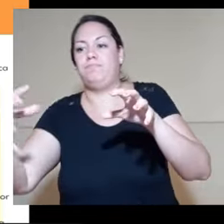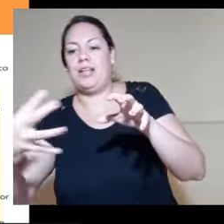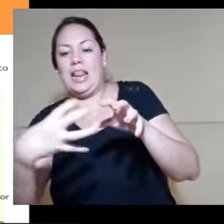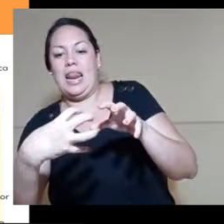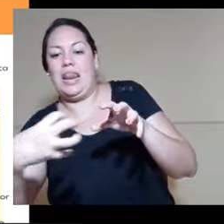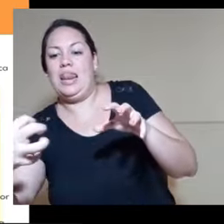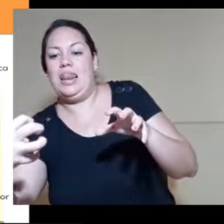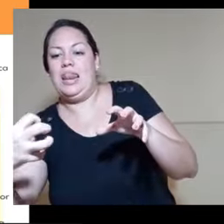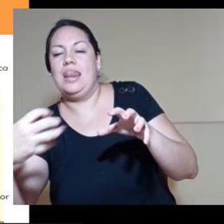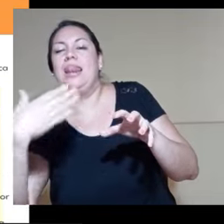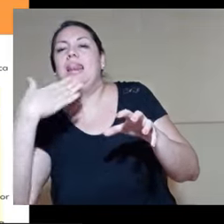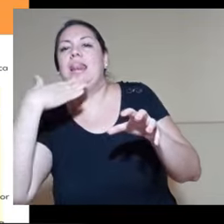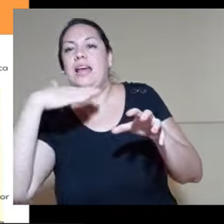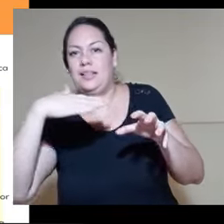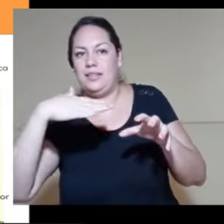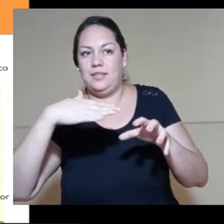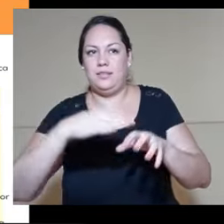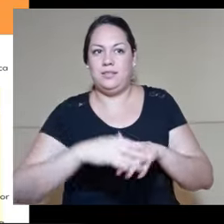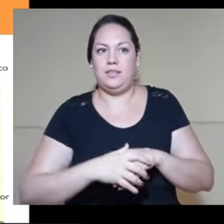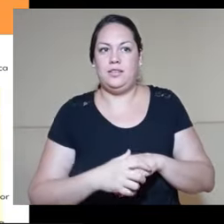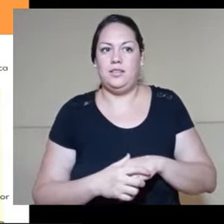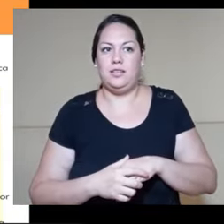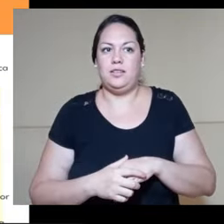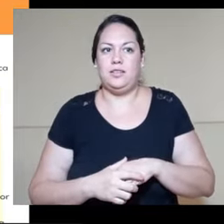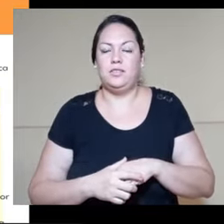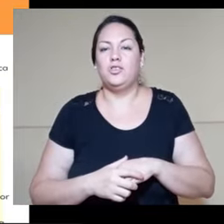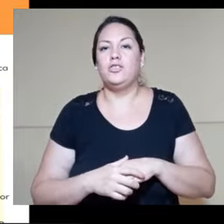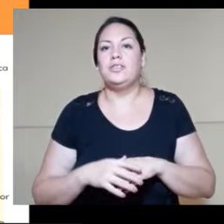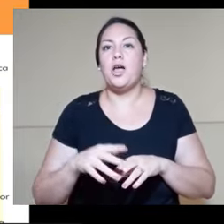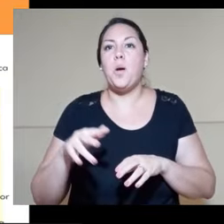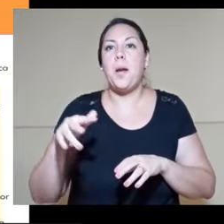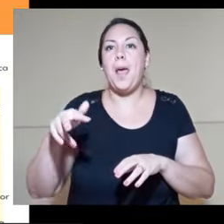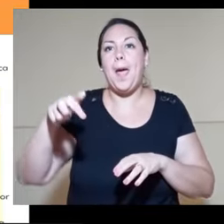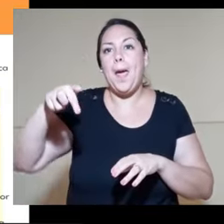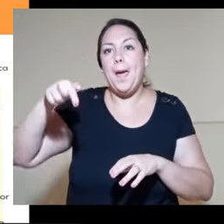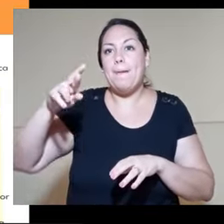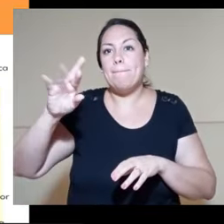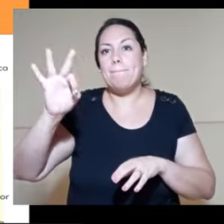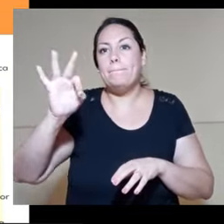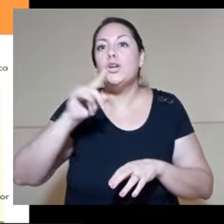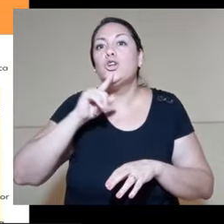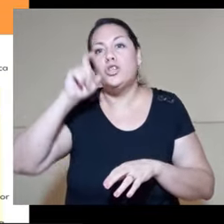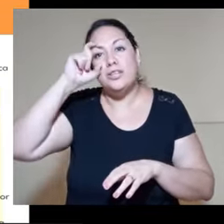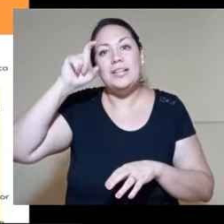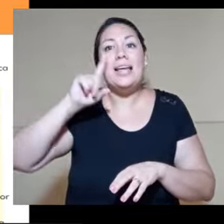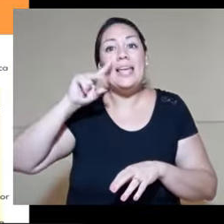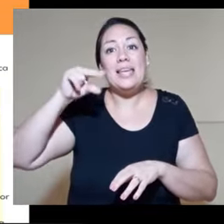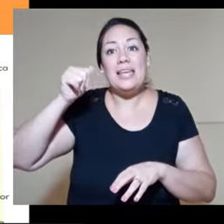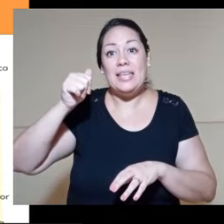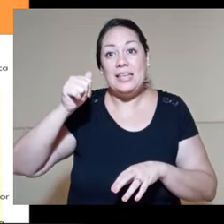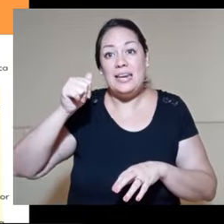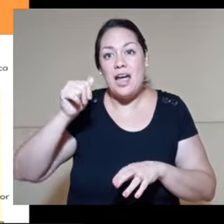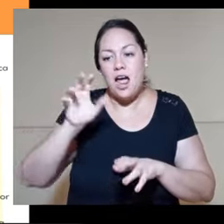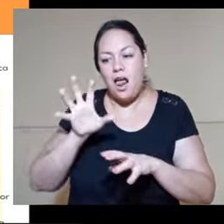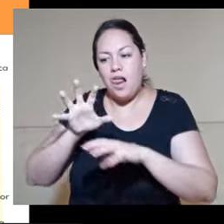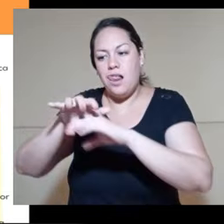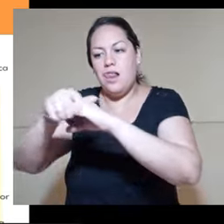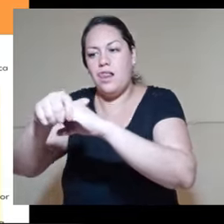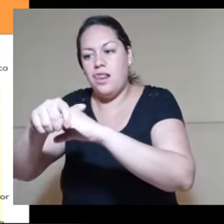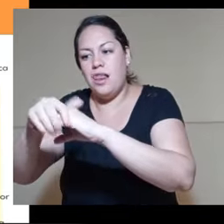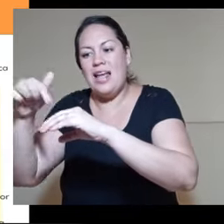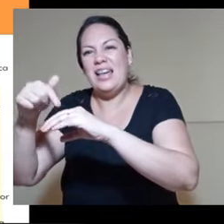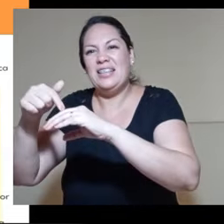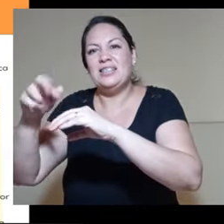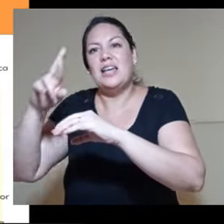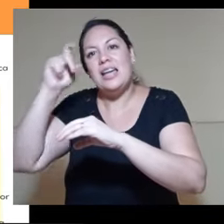molécula química. Entonces, este neurotransmisor se fija a una proteína de la membrana de la célula